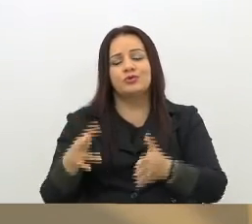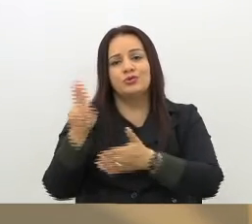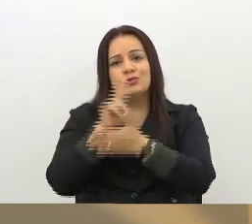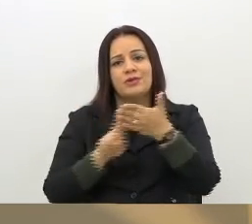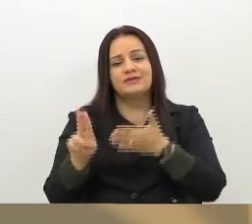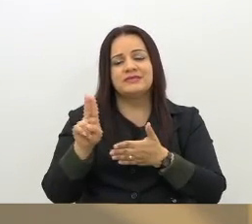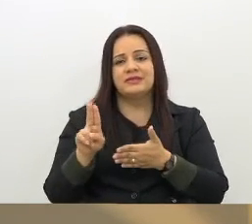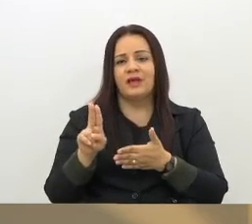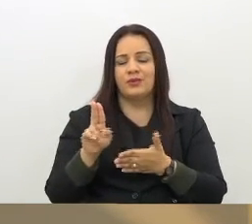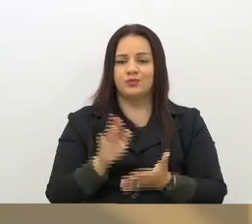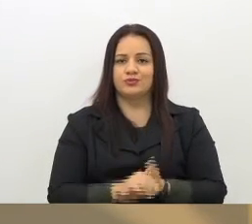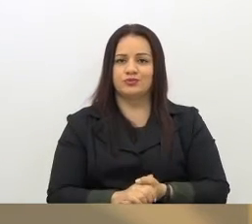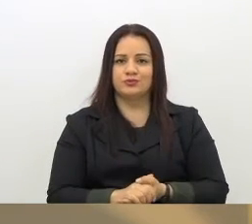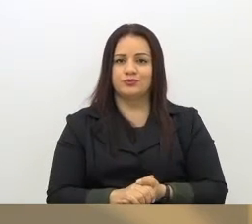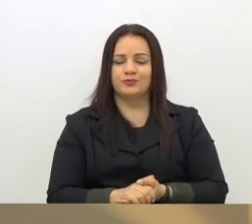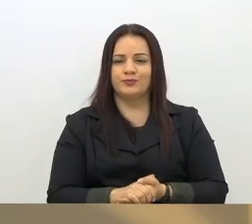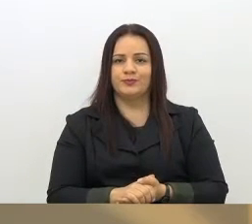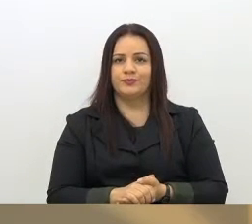universitarios,